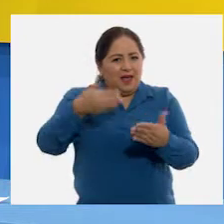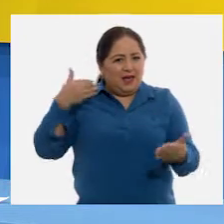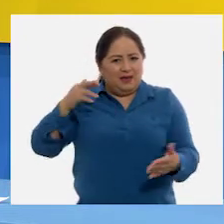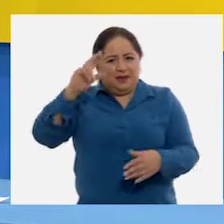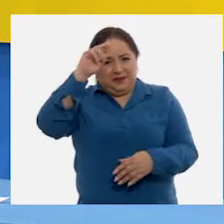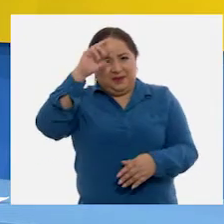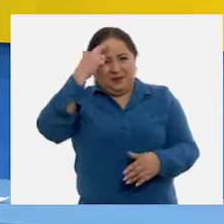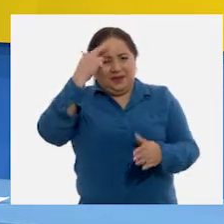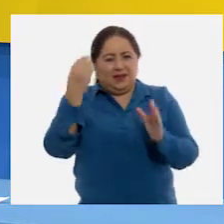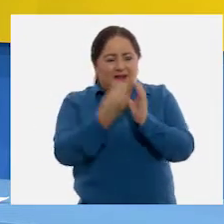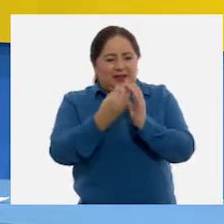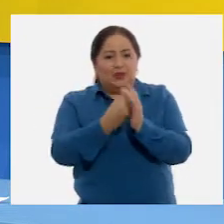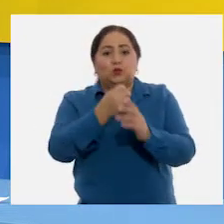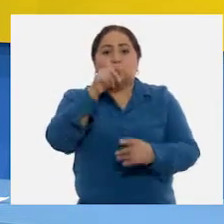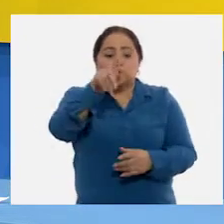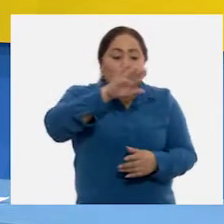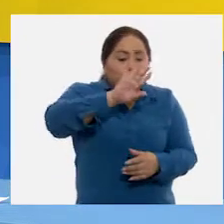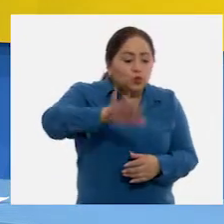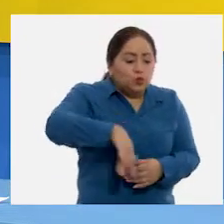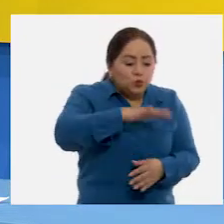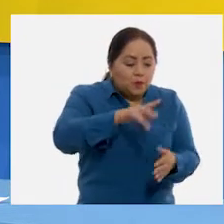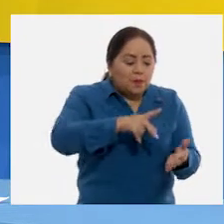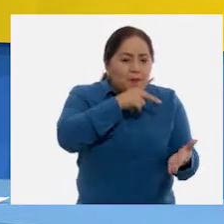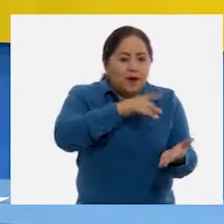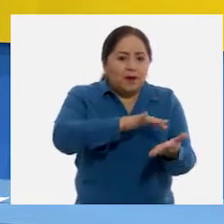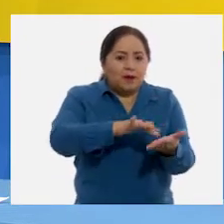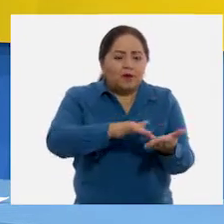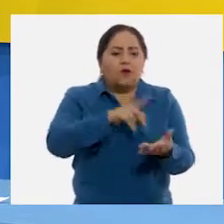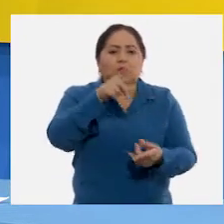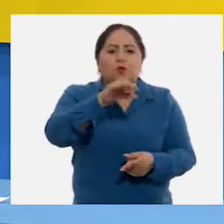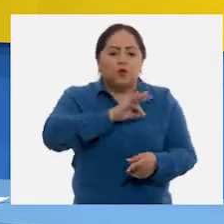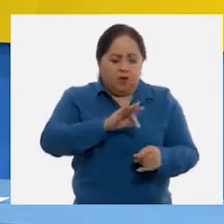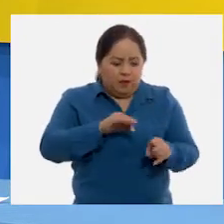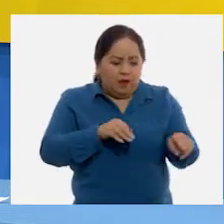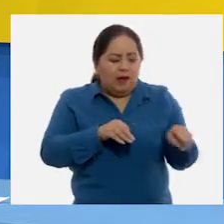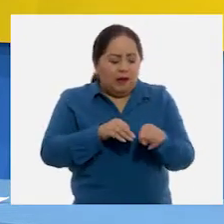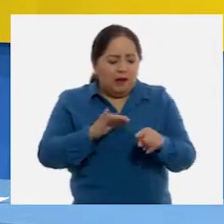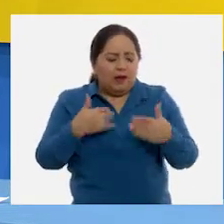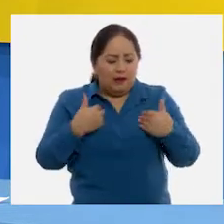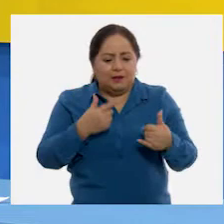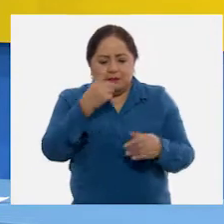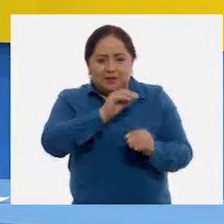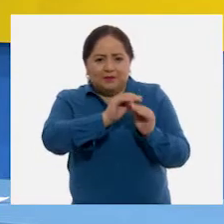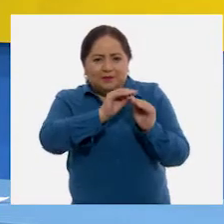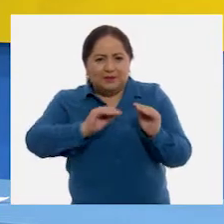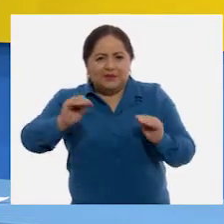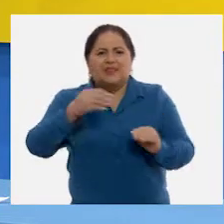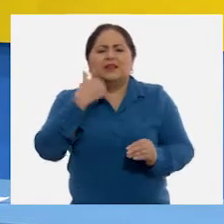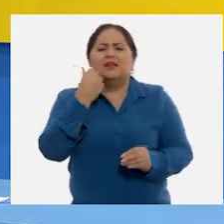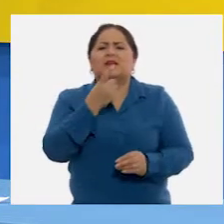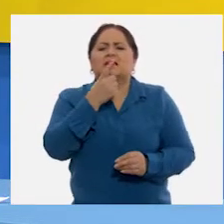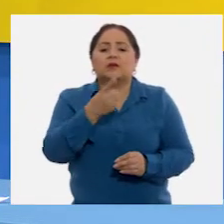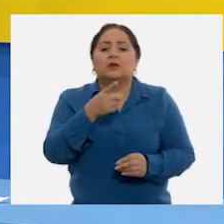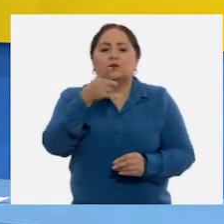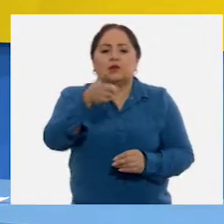clases anteriores. Busquen en textos donde puedan confrontar estas posturas, es decir,